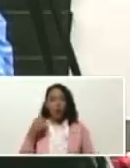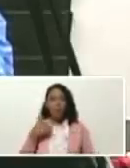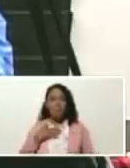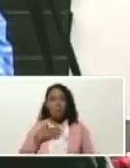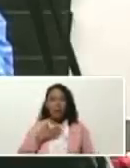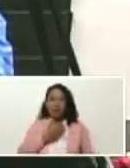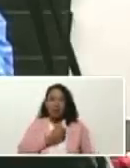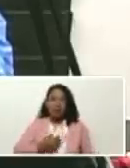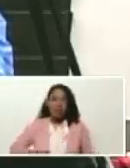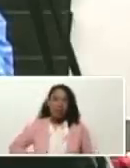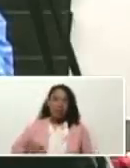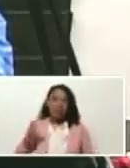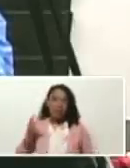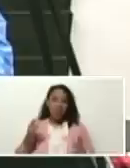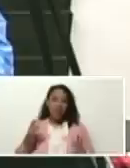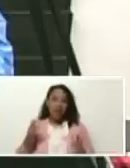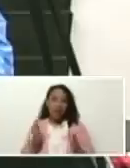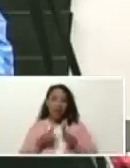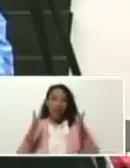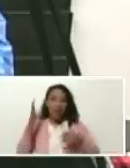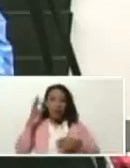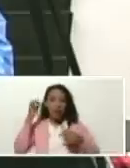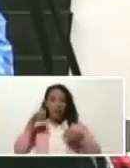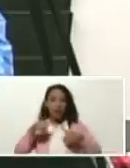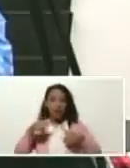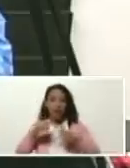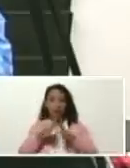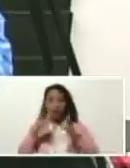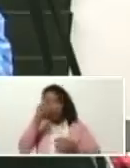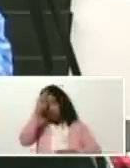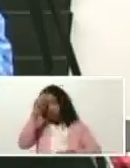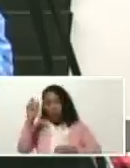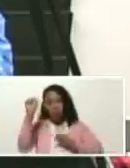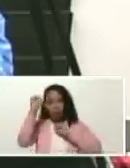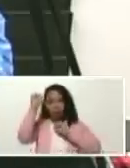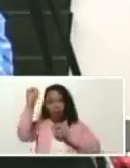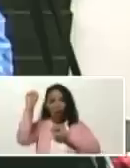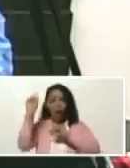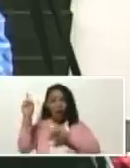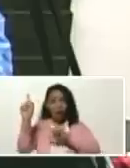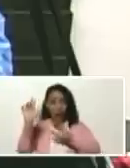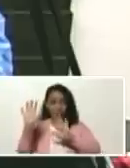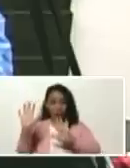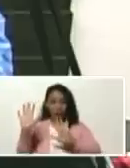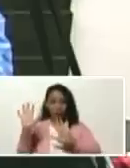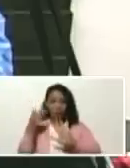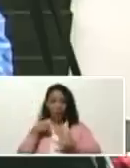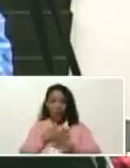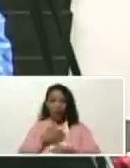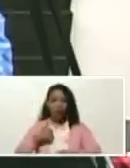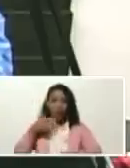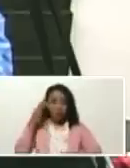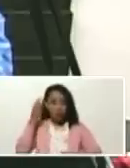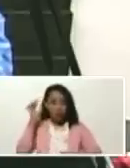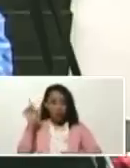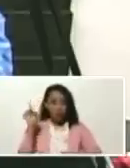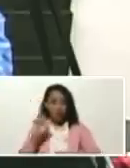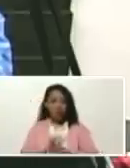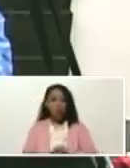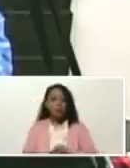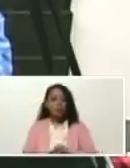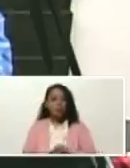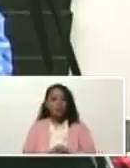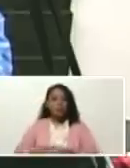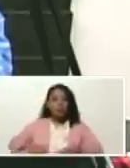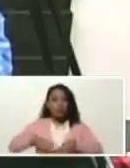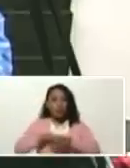la gran héroe de bonafini merece un gran homenaje venceremos así va a ser nuestra querida madre de